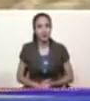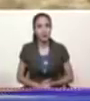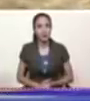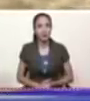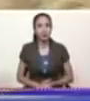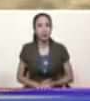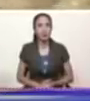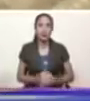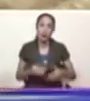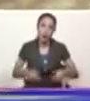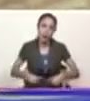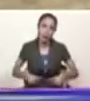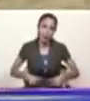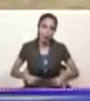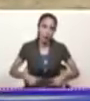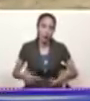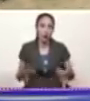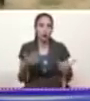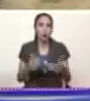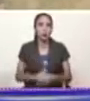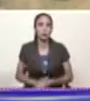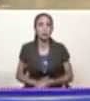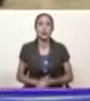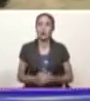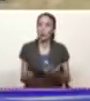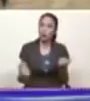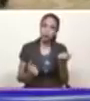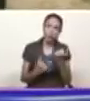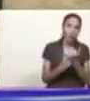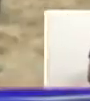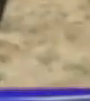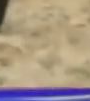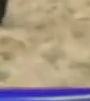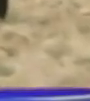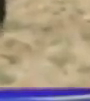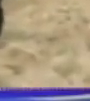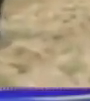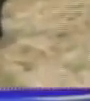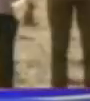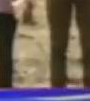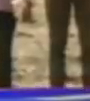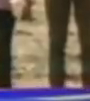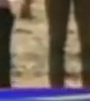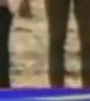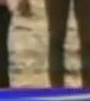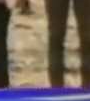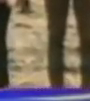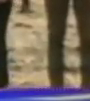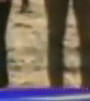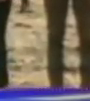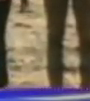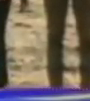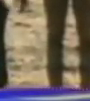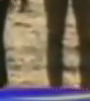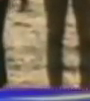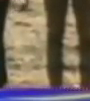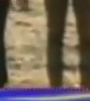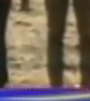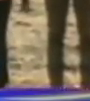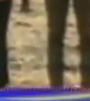desempeñando y muy contento con usted señor presidente no podemos dejar el pase sin decir